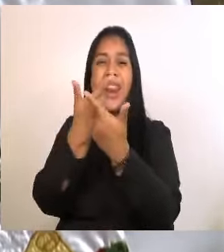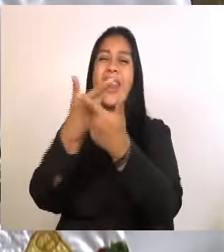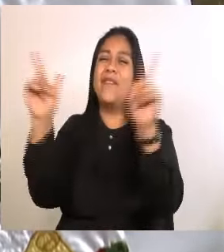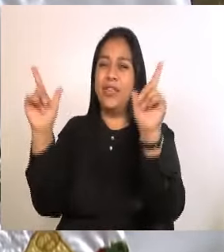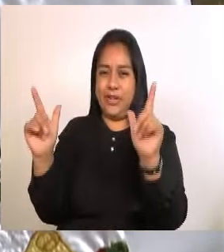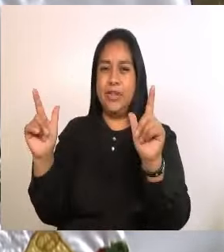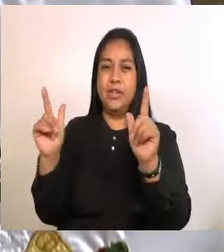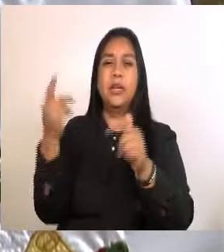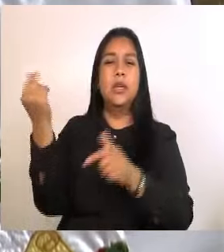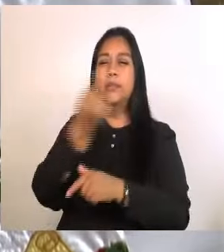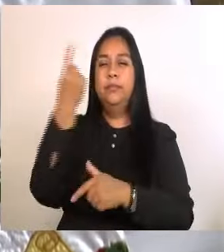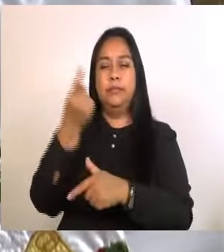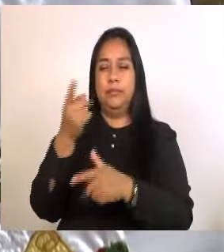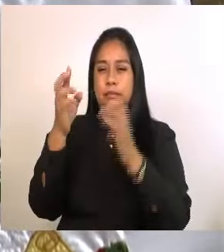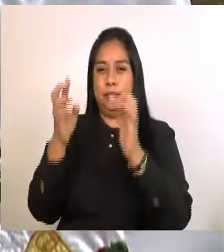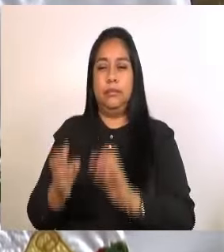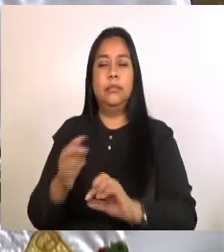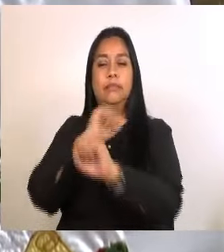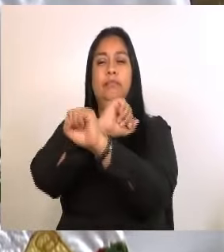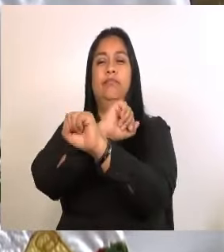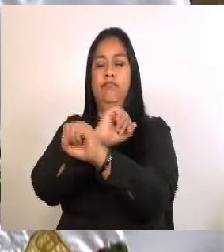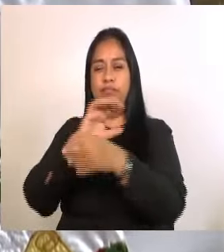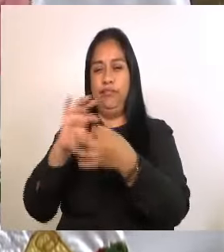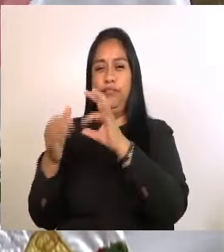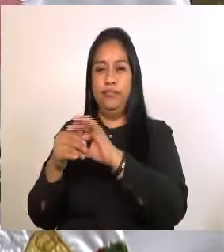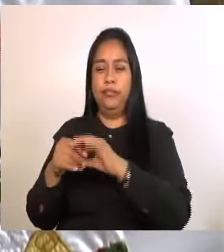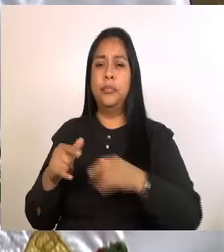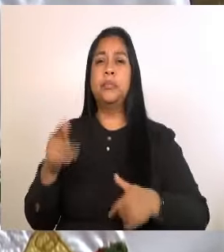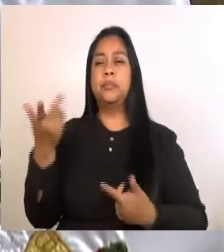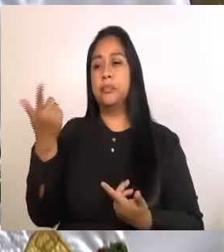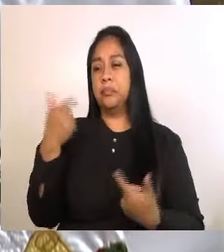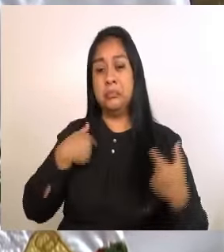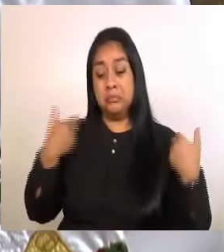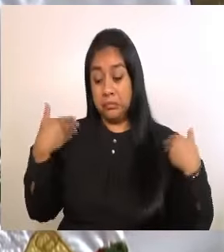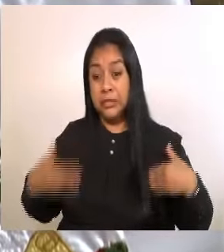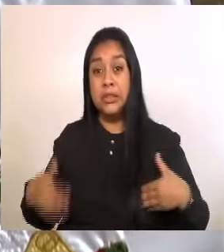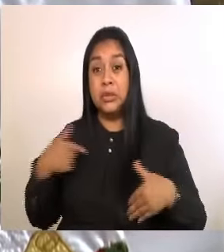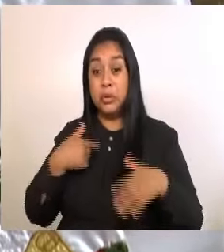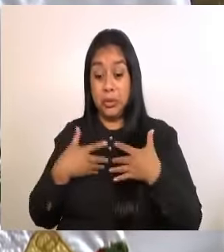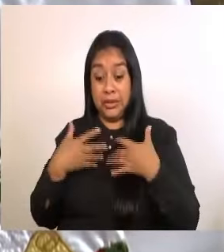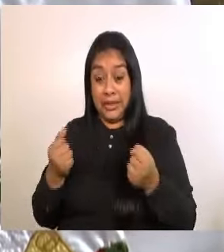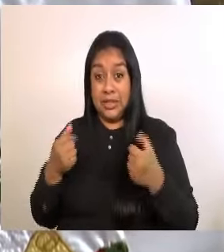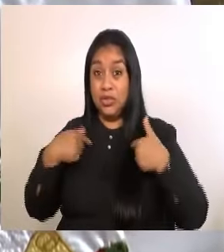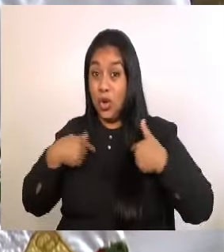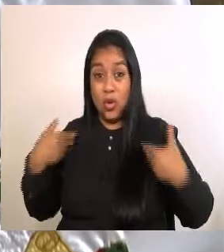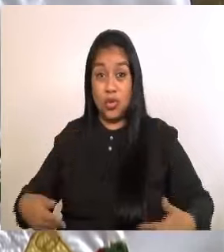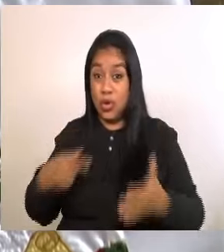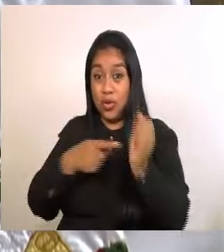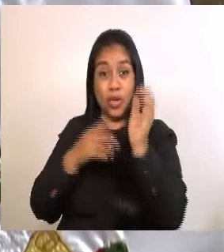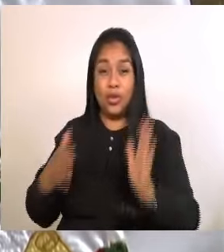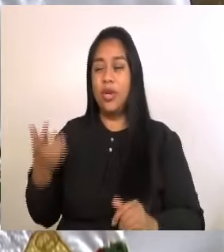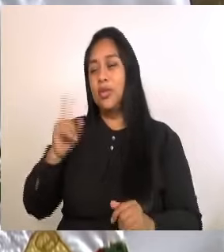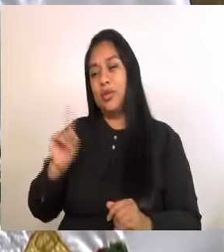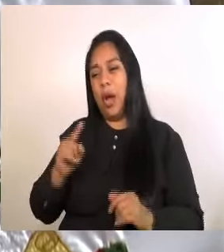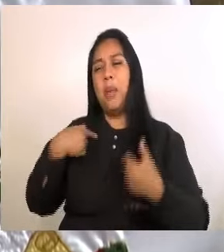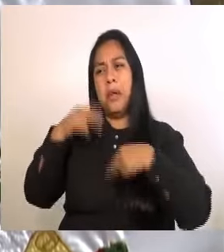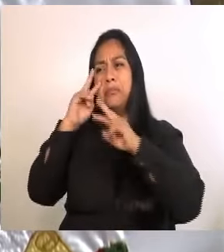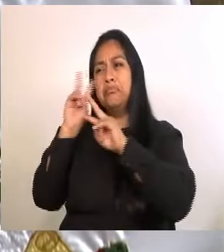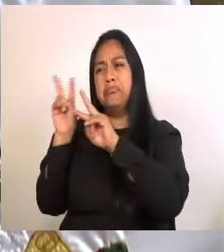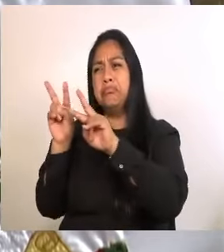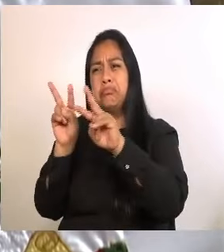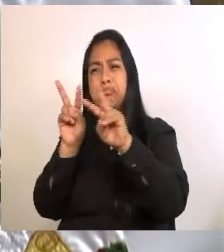libera a todos los prisioneros. En cuanto al estado de salud, no soy un médico, pero yo diría generalmente que los prisioneros que